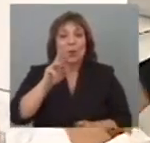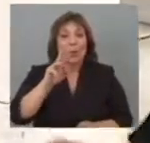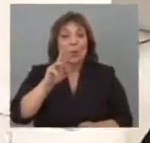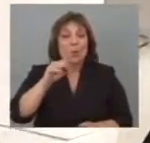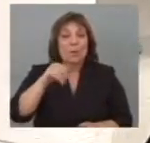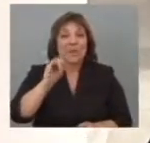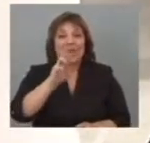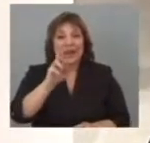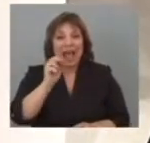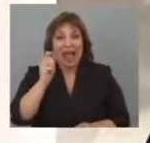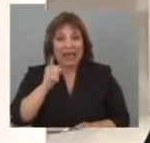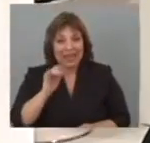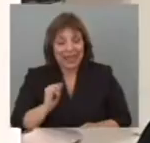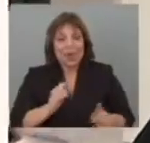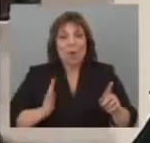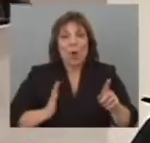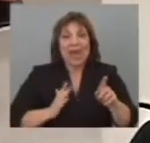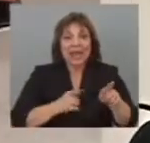InMujeres. ¿Cómo estás, Beatriz? Gracias por estar.